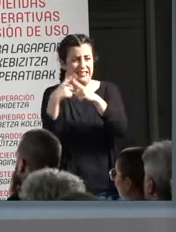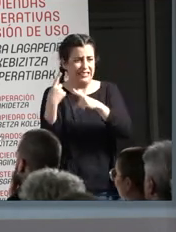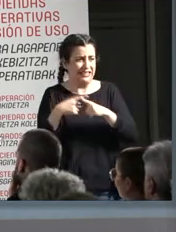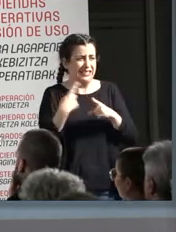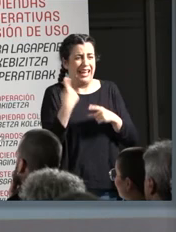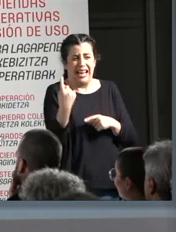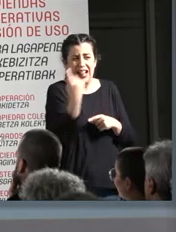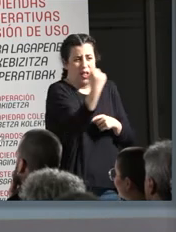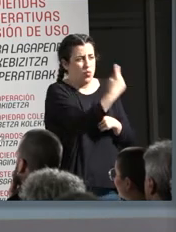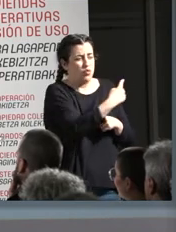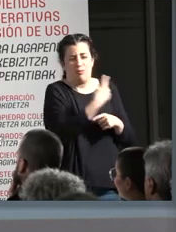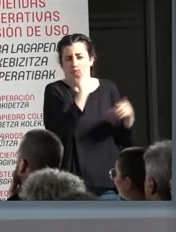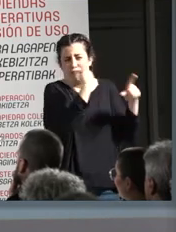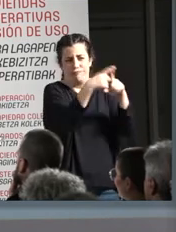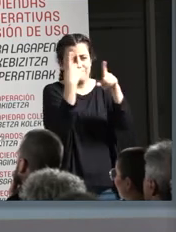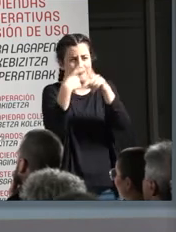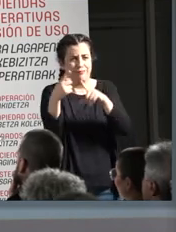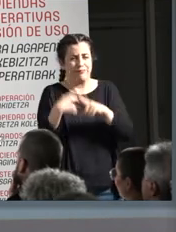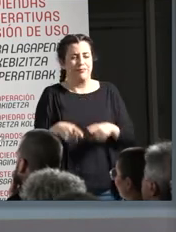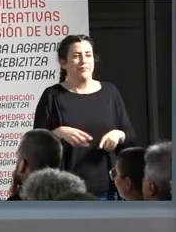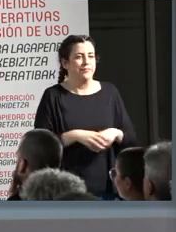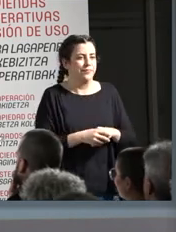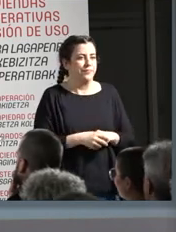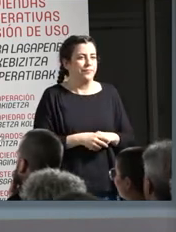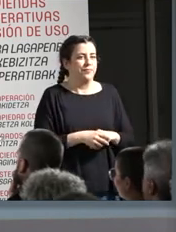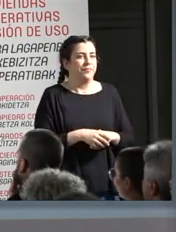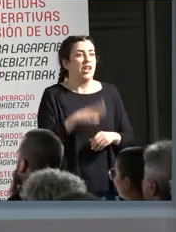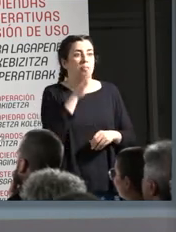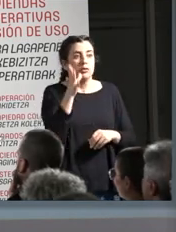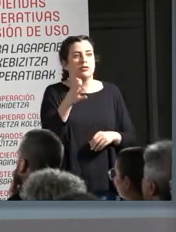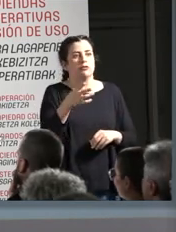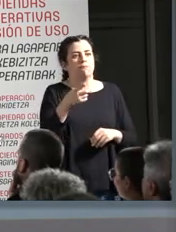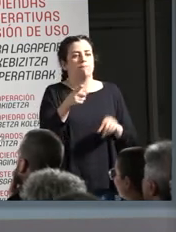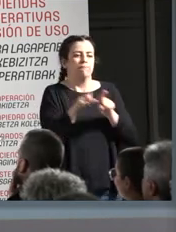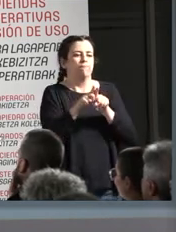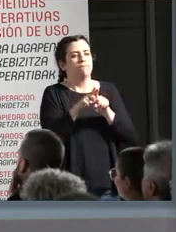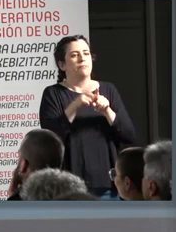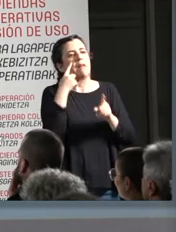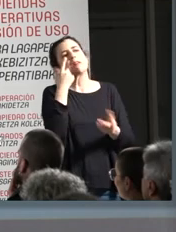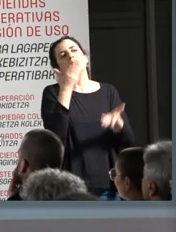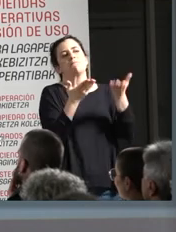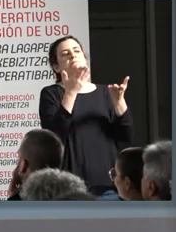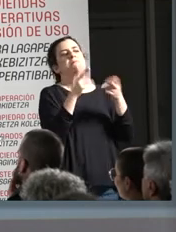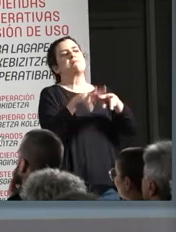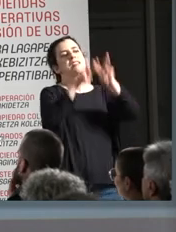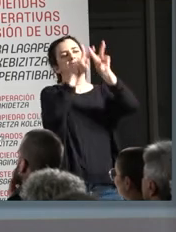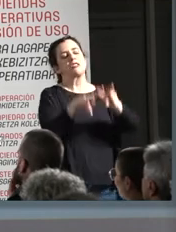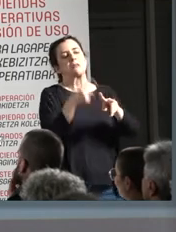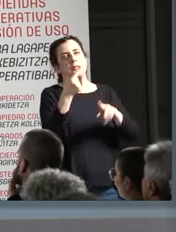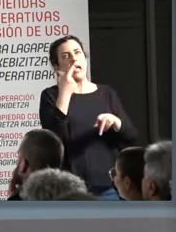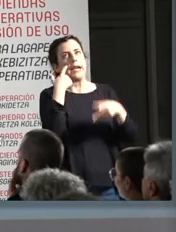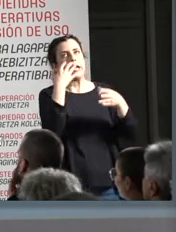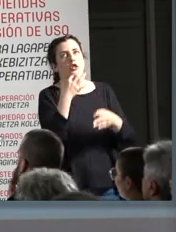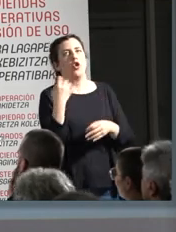súper distinto unos a otros. Eso hace que sea muy difícil analizar el riesgo de cada uno de ellos. Y tenemos que